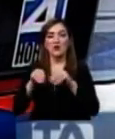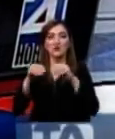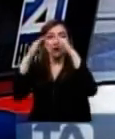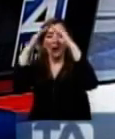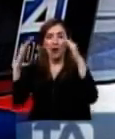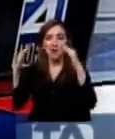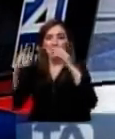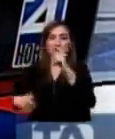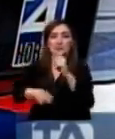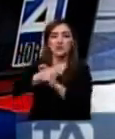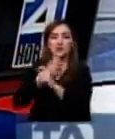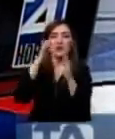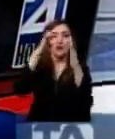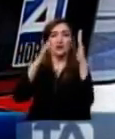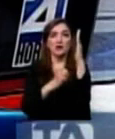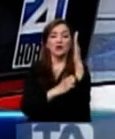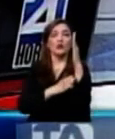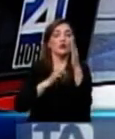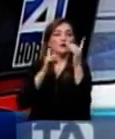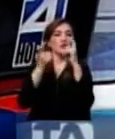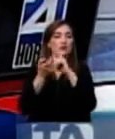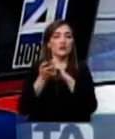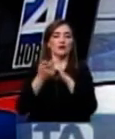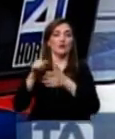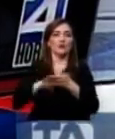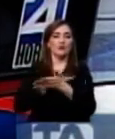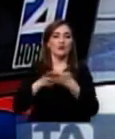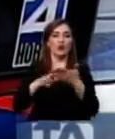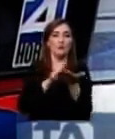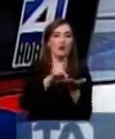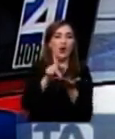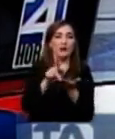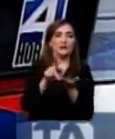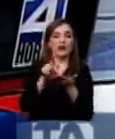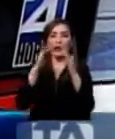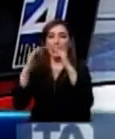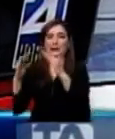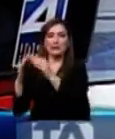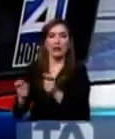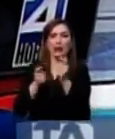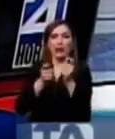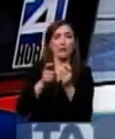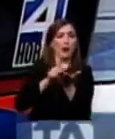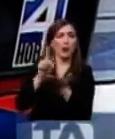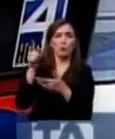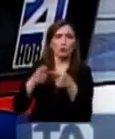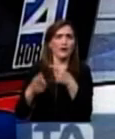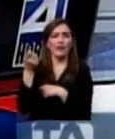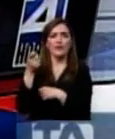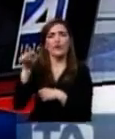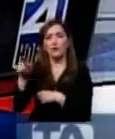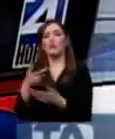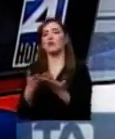cambiando los estatutos que prohibían la figura de dación de pago una auditoría revela supuestas irregularidades durante la